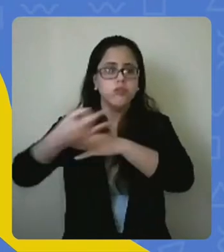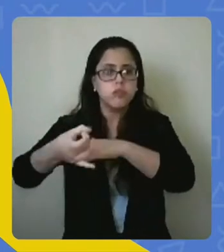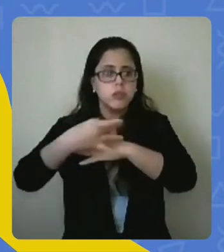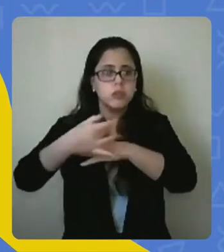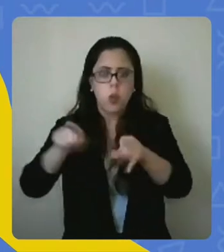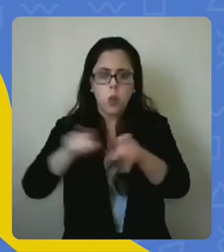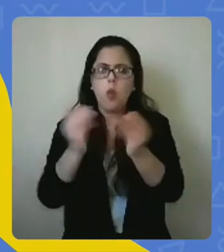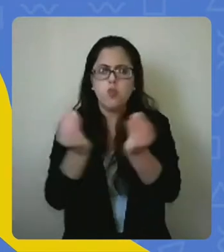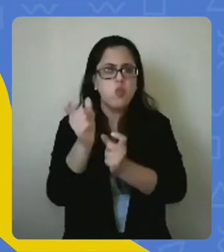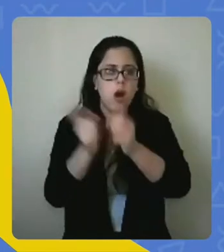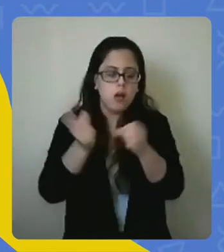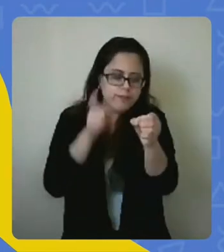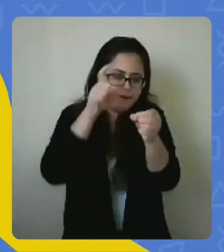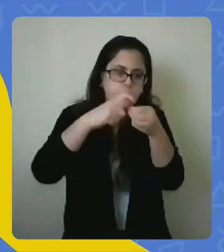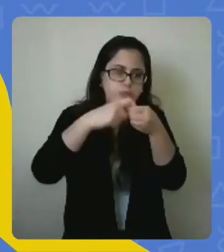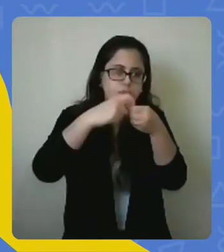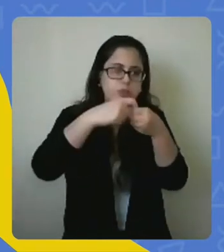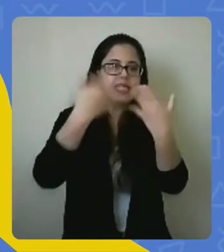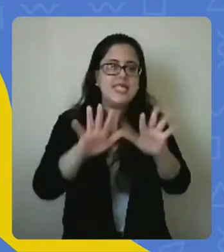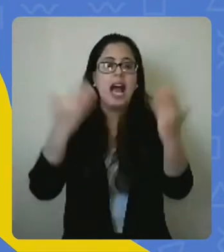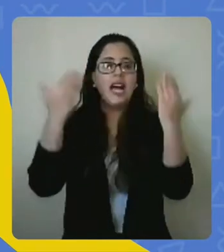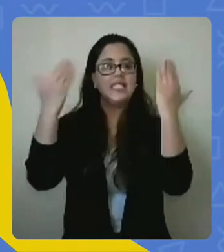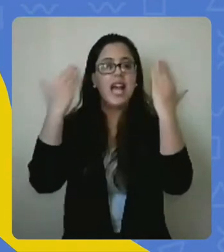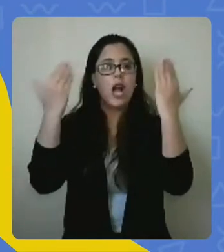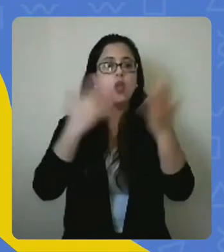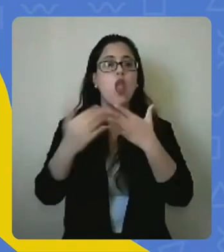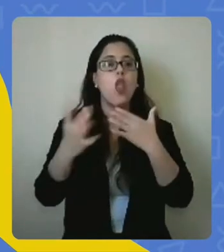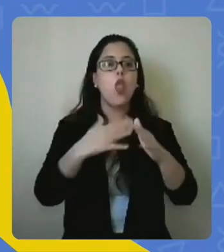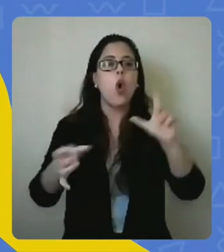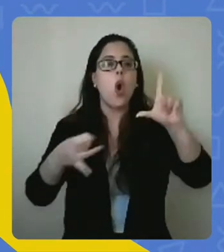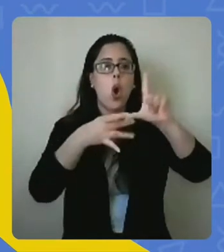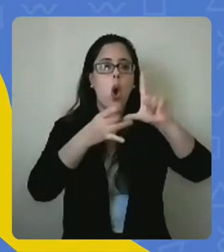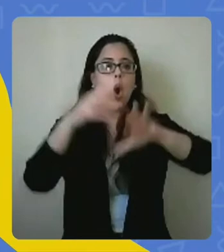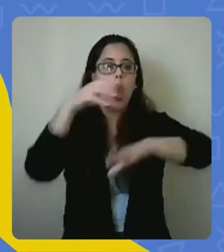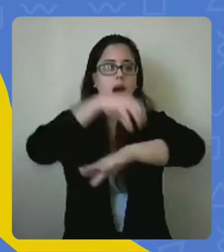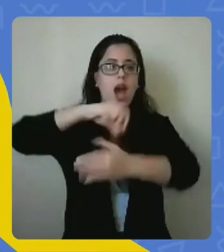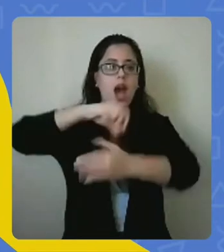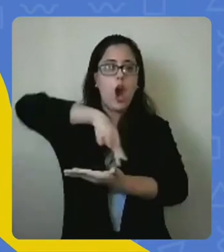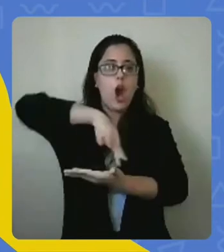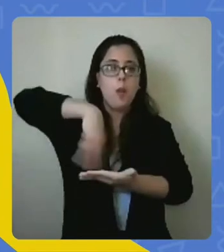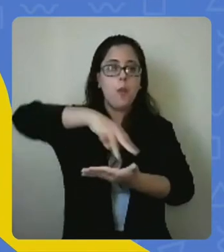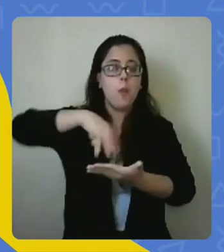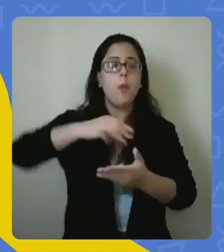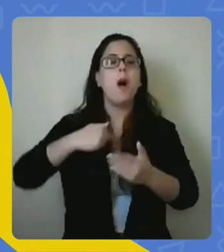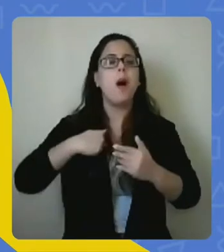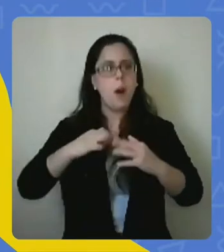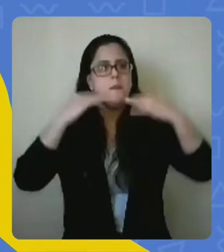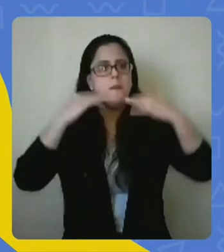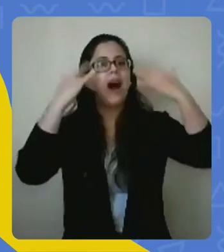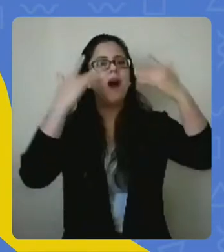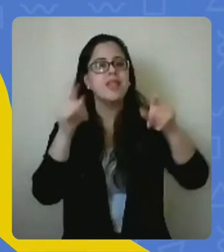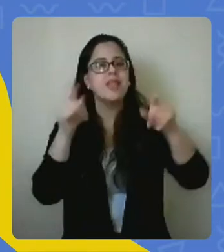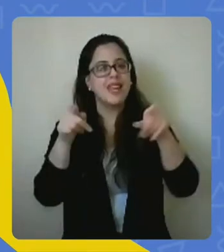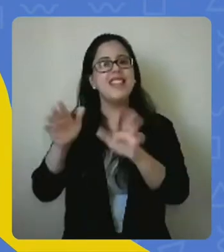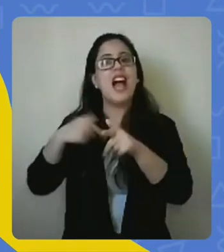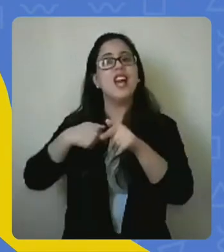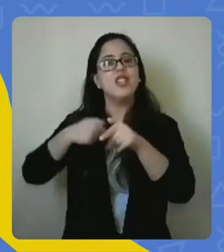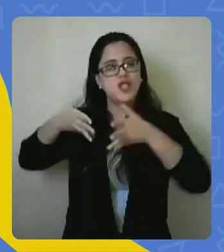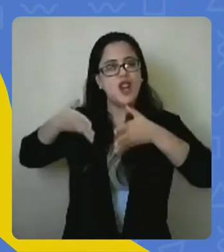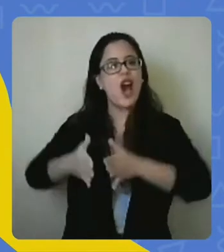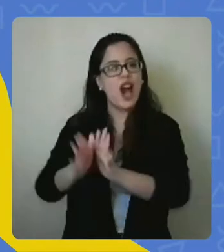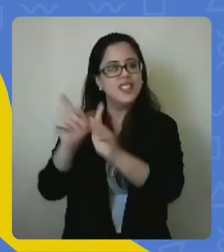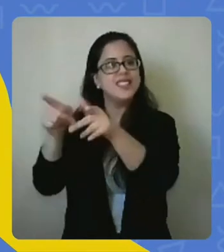personas. Tenemos ya saludos desde Linares, región del Maule. Me alegra mucho porque son mis tierras natales, así que me alegra